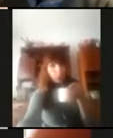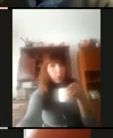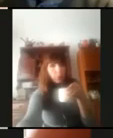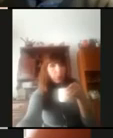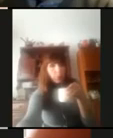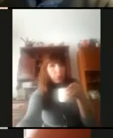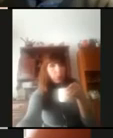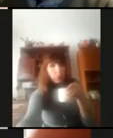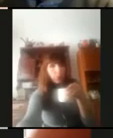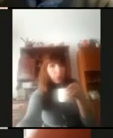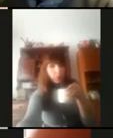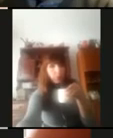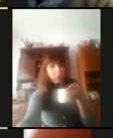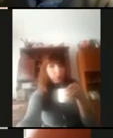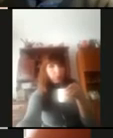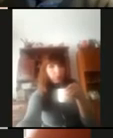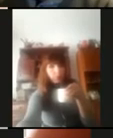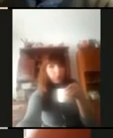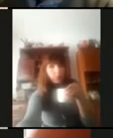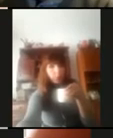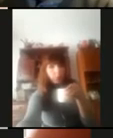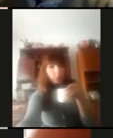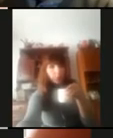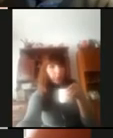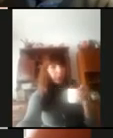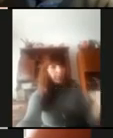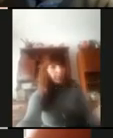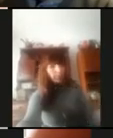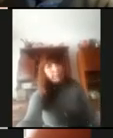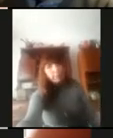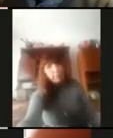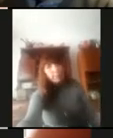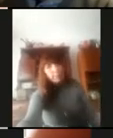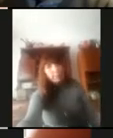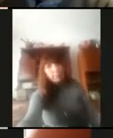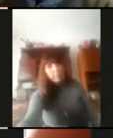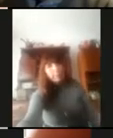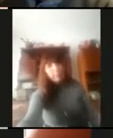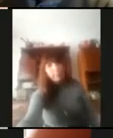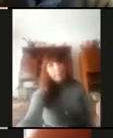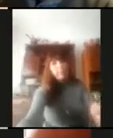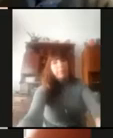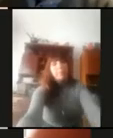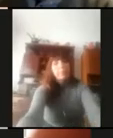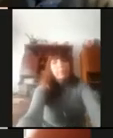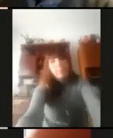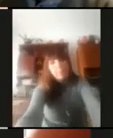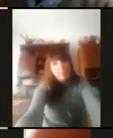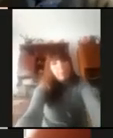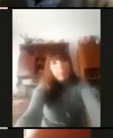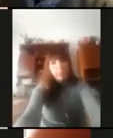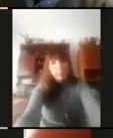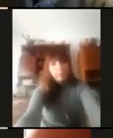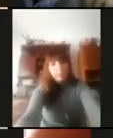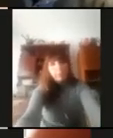cuarto de siglo de roca le pide que sea su cicerón en